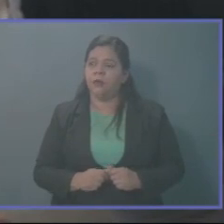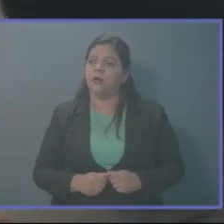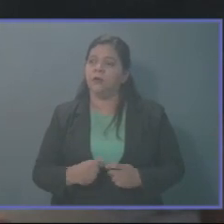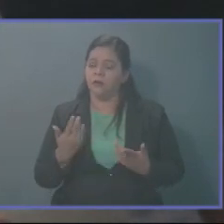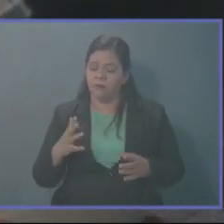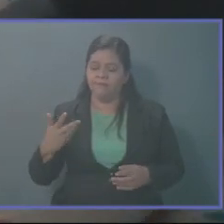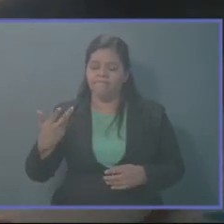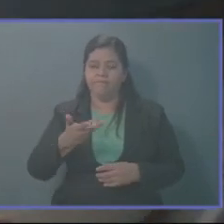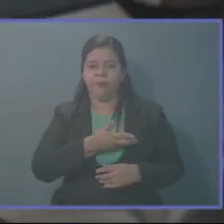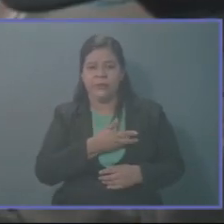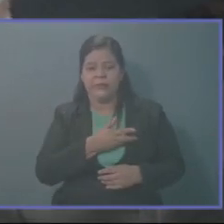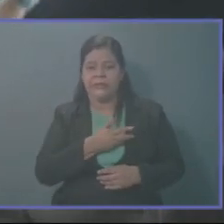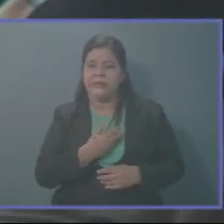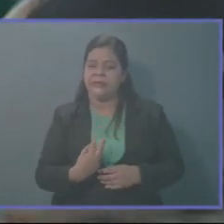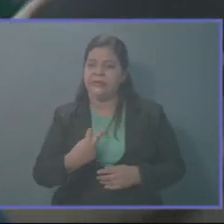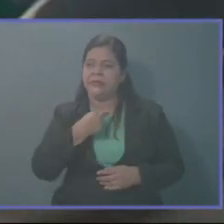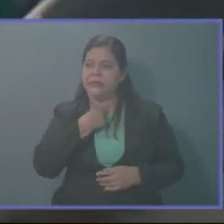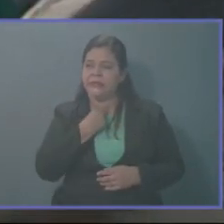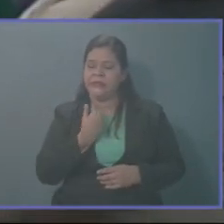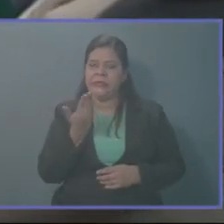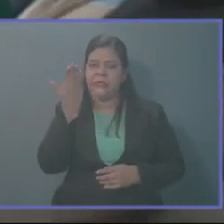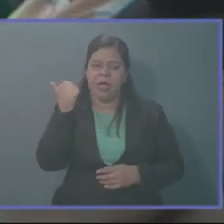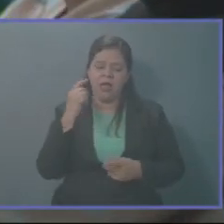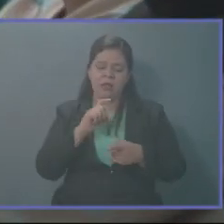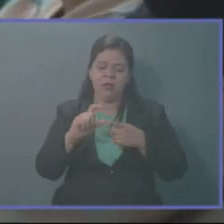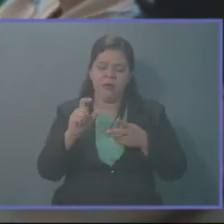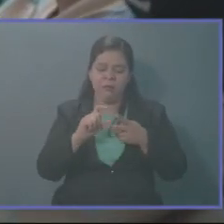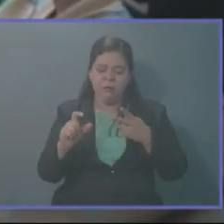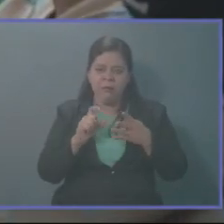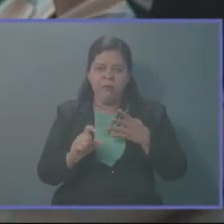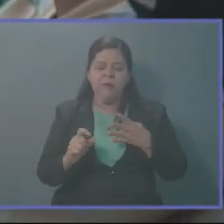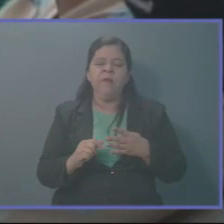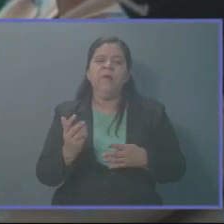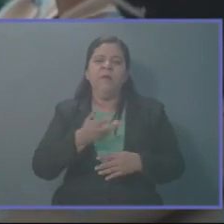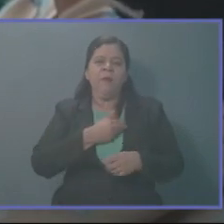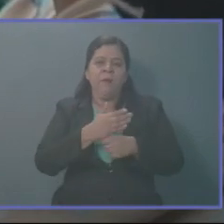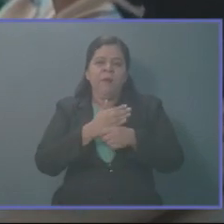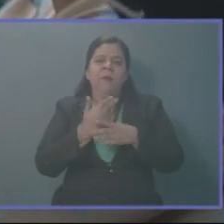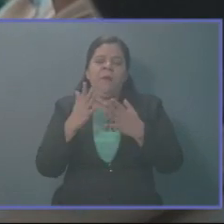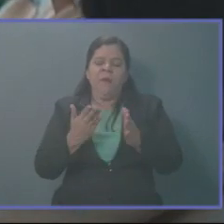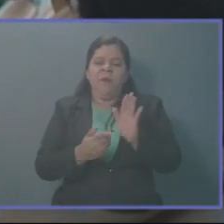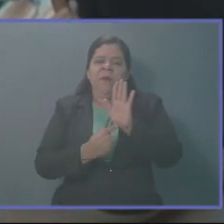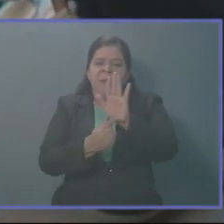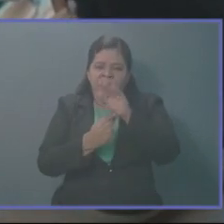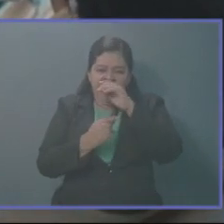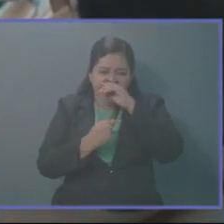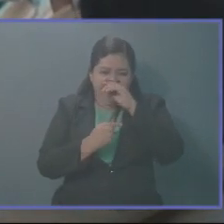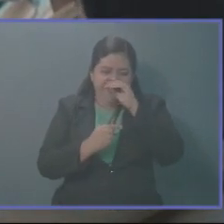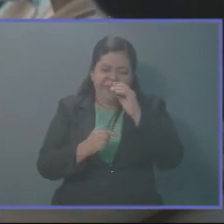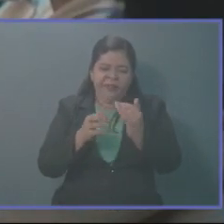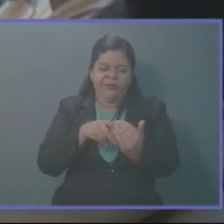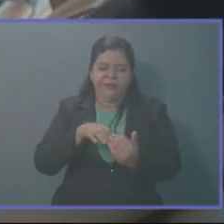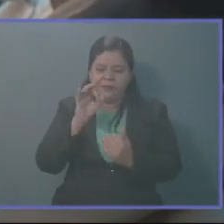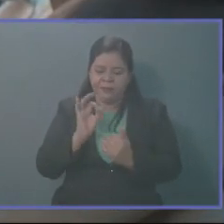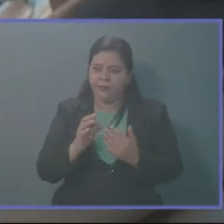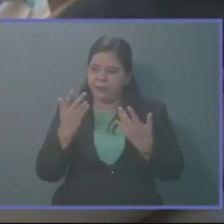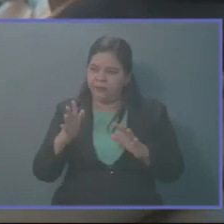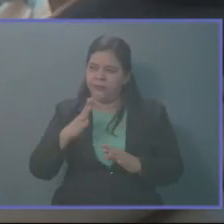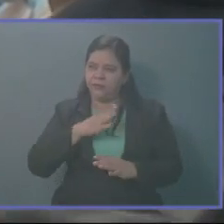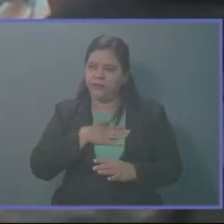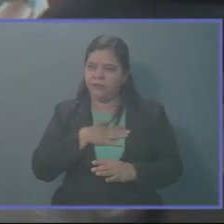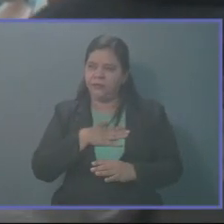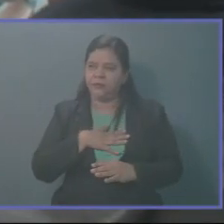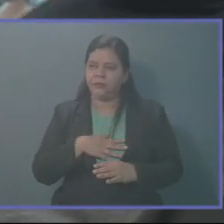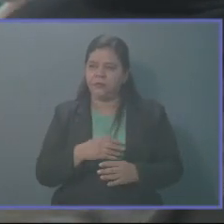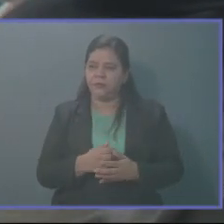tocando desde hace algunas semanas atrás. De hecho, nuestro grupo parlamentario también presentó un expediente que tiene unas